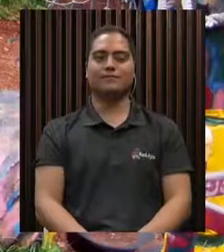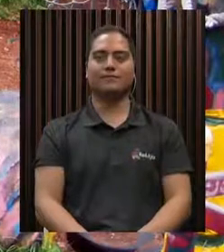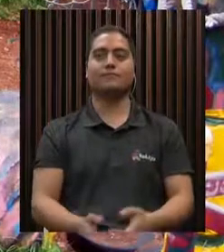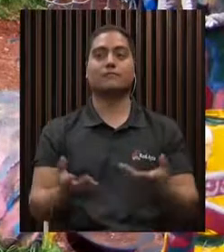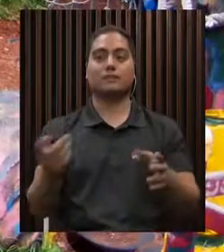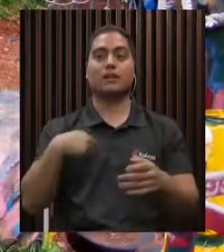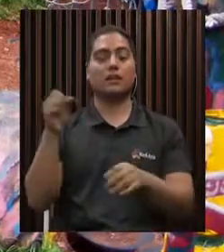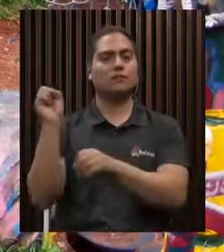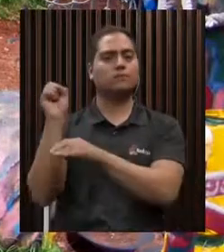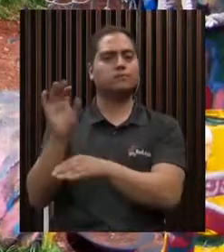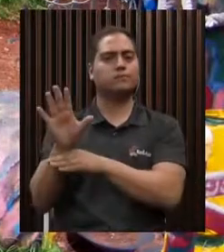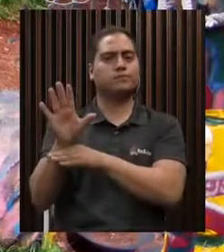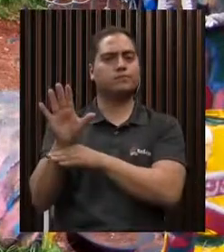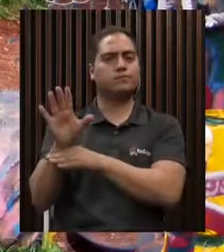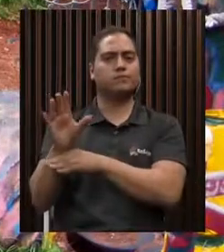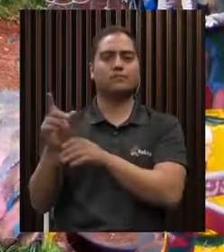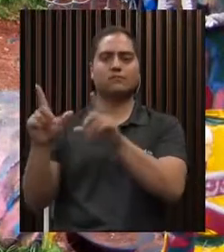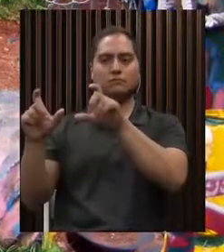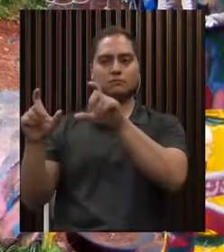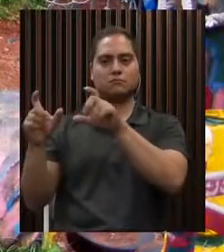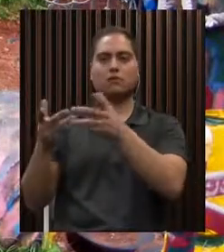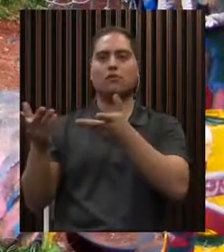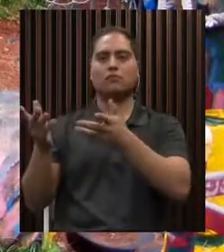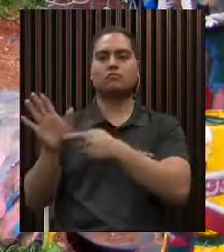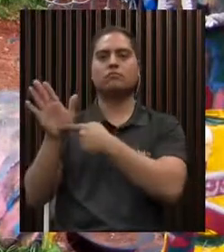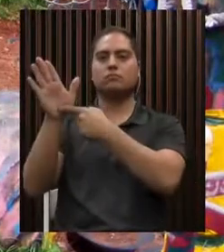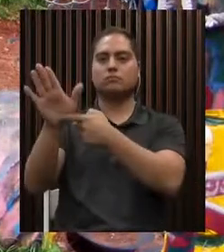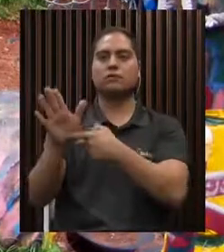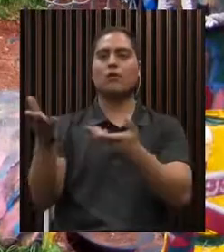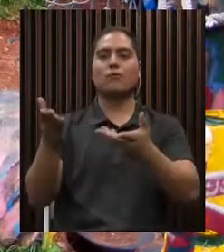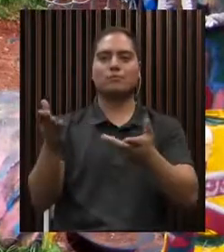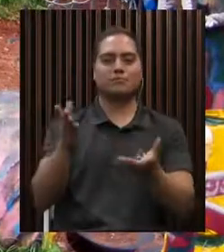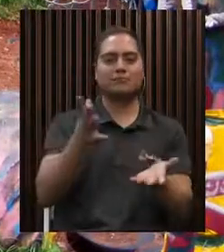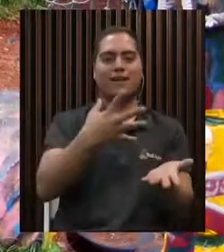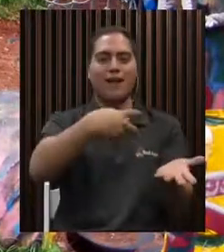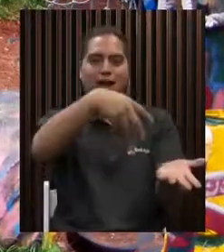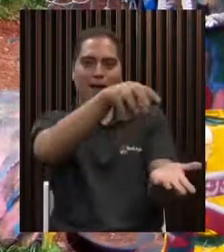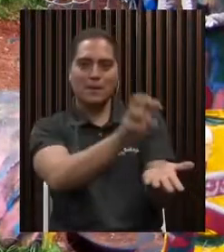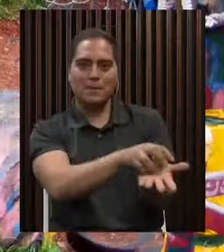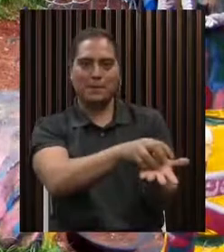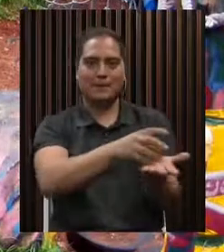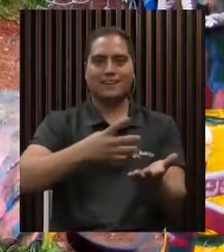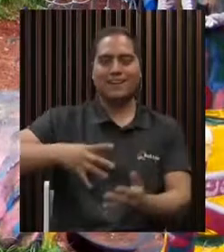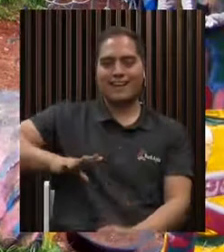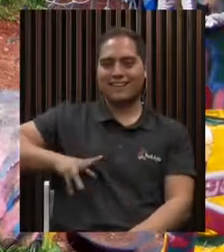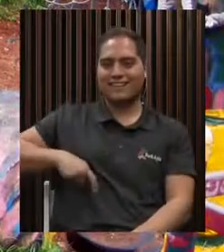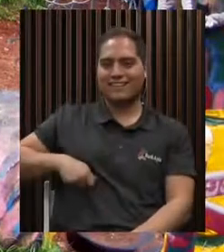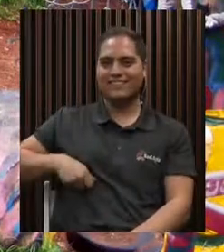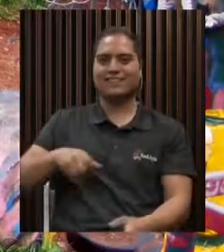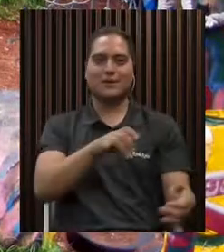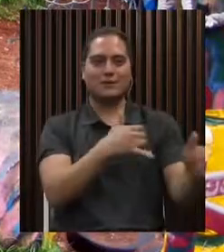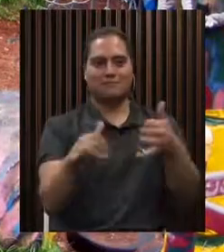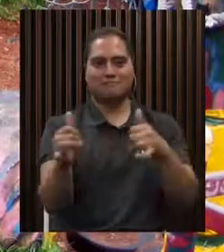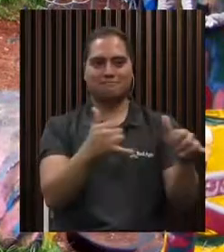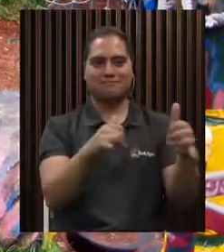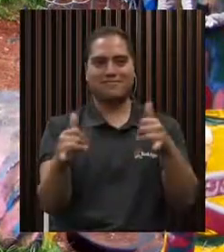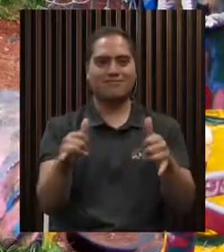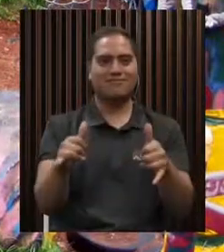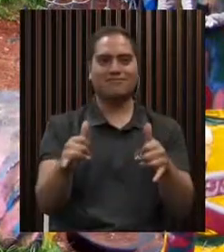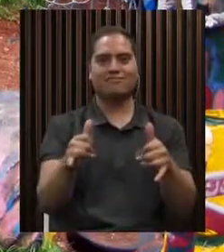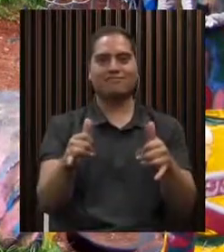que muestra el tipo de parque de juegos del que hablamos cuando hablamos de este parque de juegos de